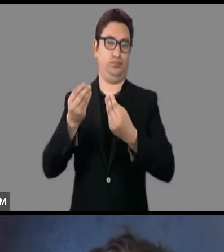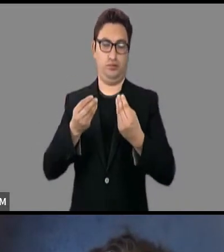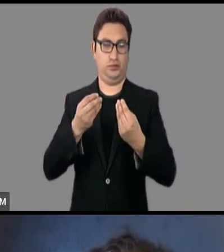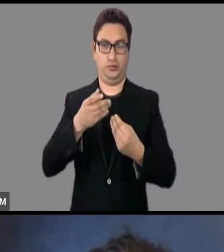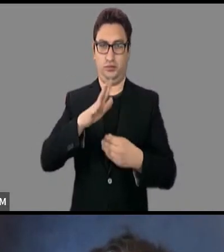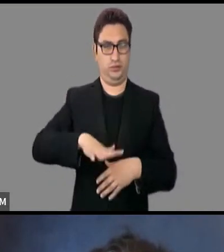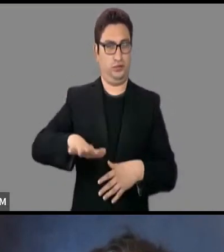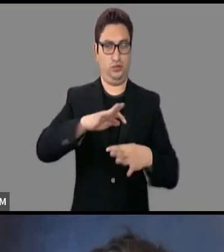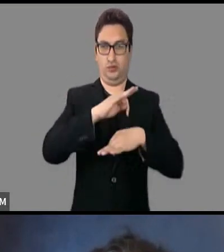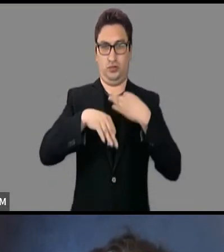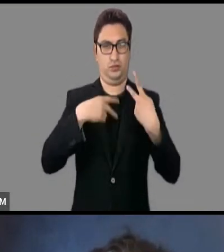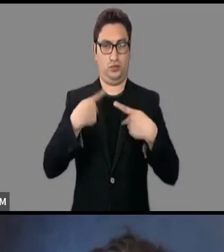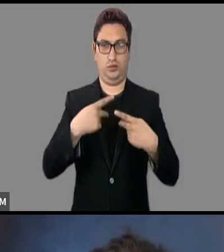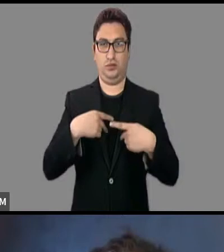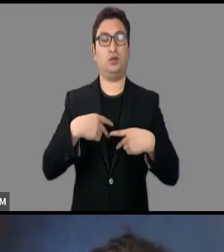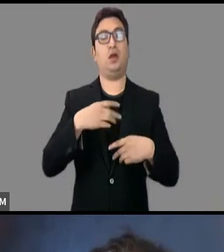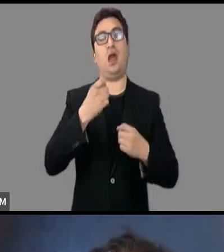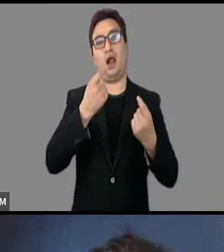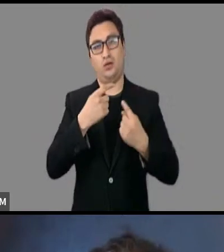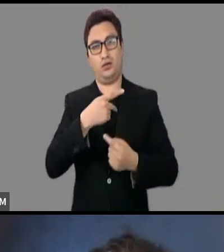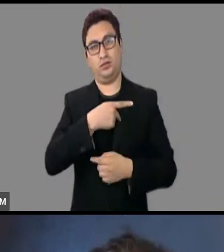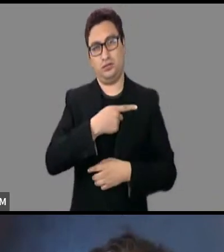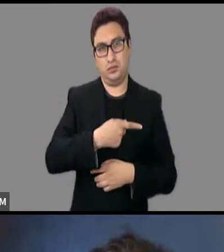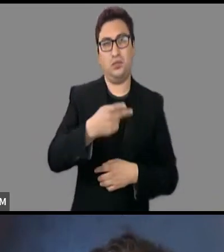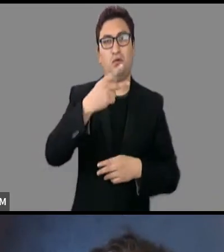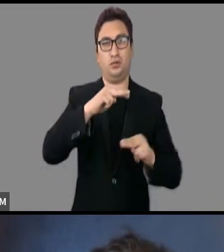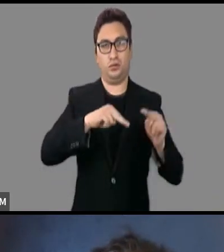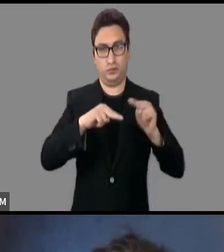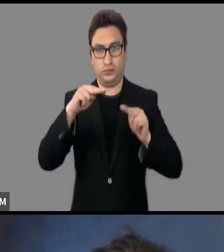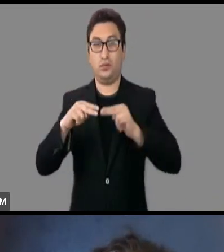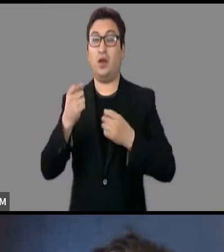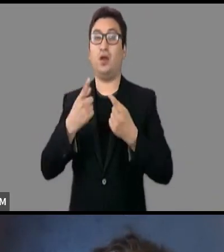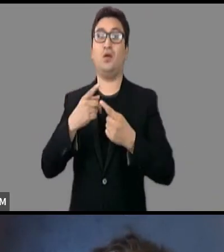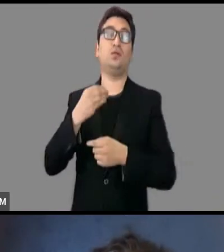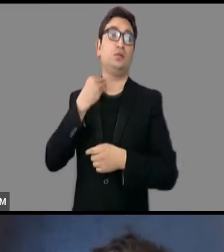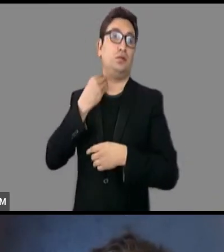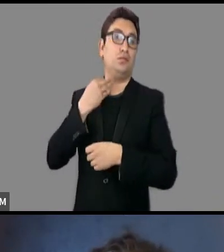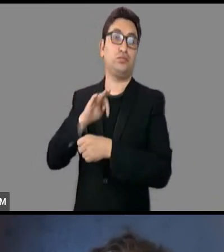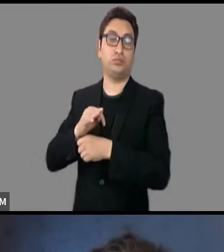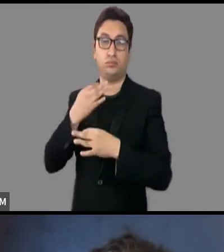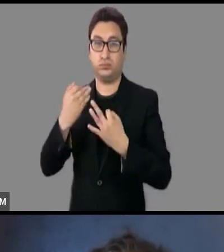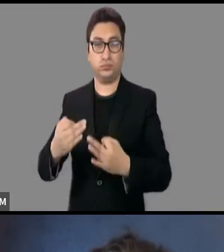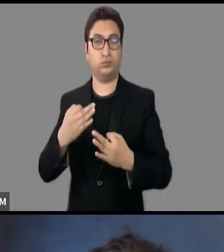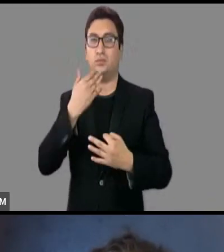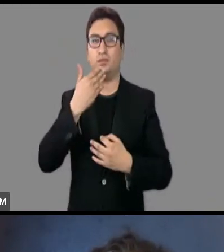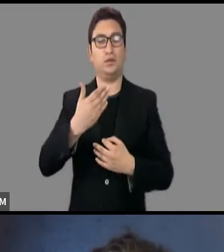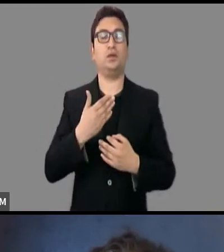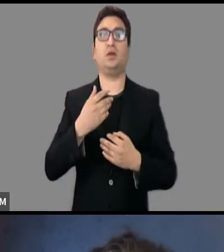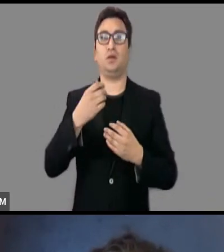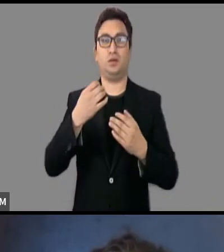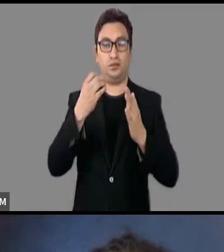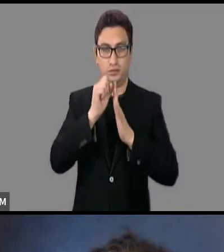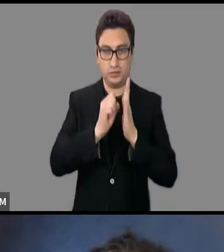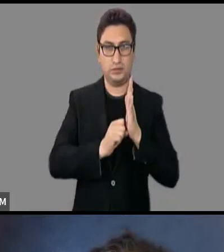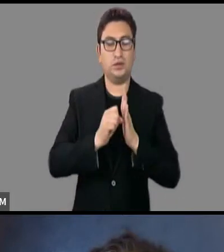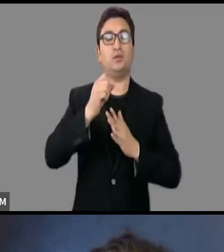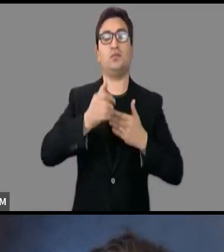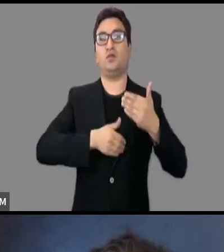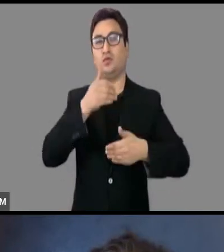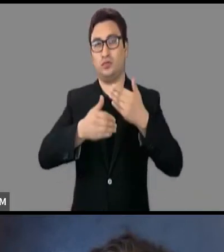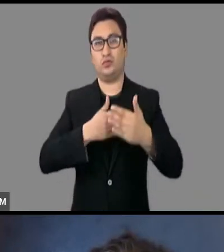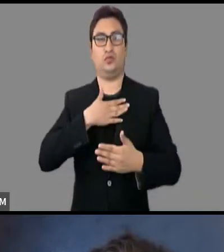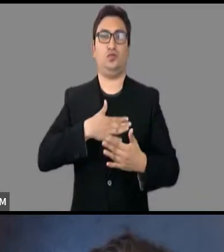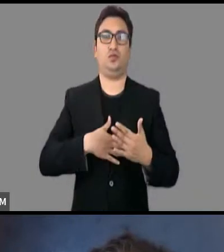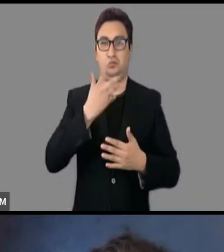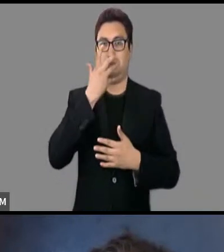de pobreza, la falta de defensa adecuada, un sistema de justicia que es extremadamente procesalista, extremadamente formalista, como